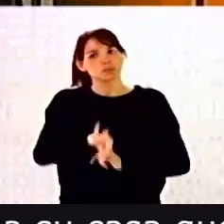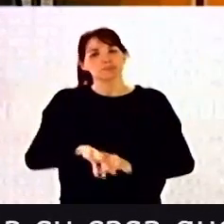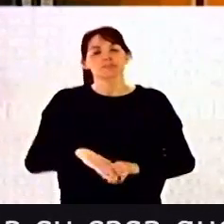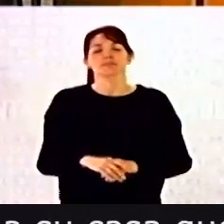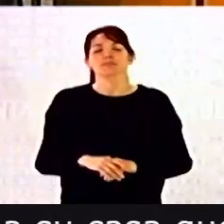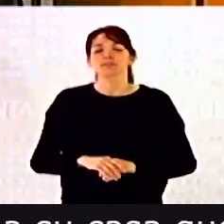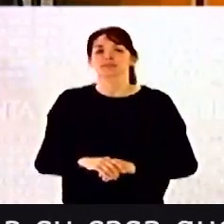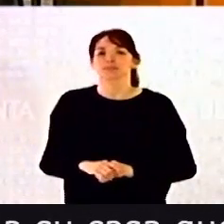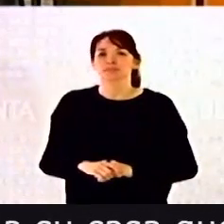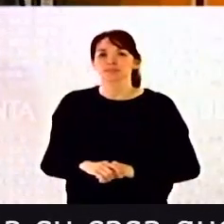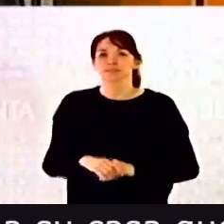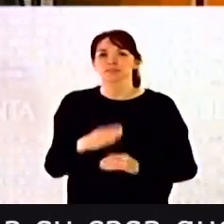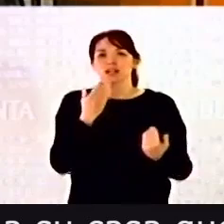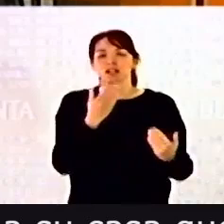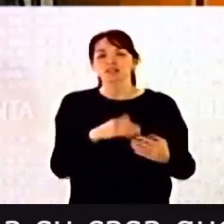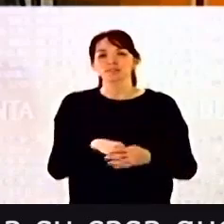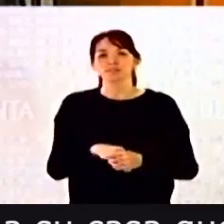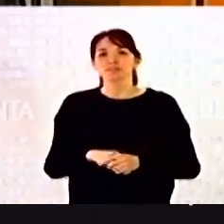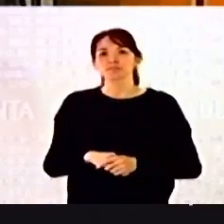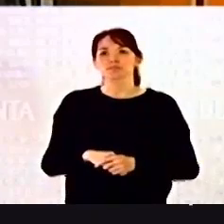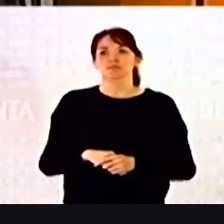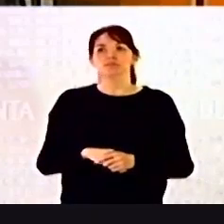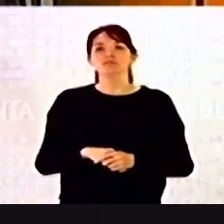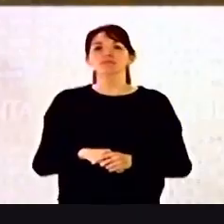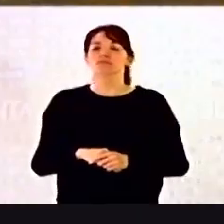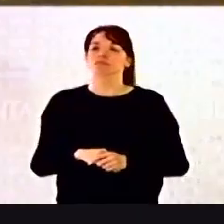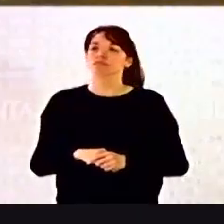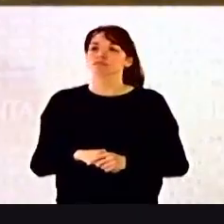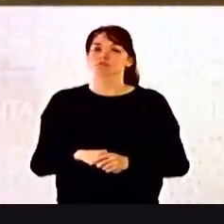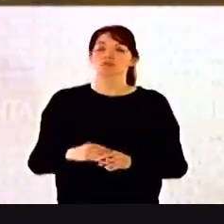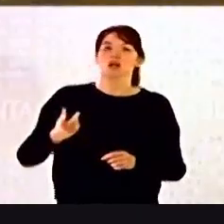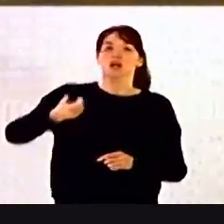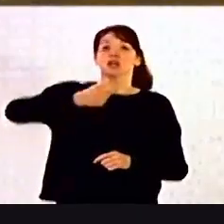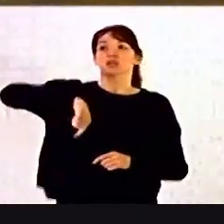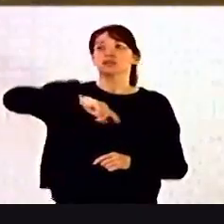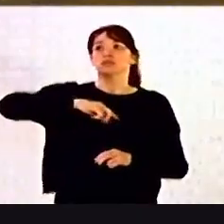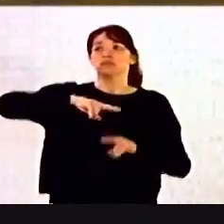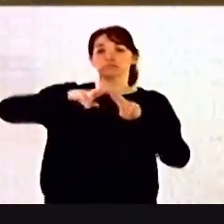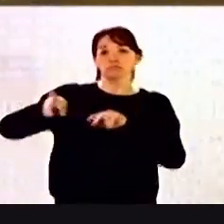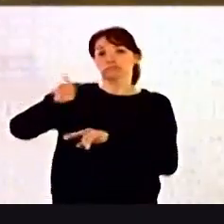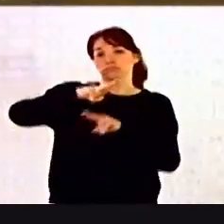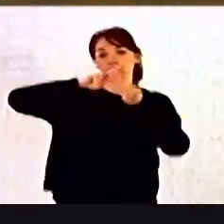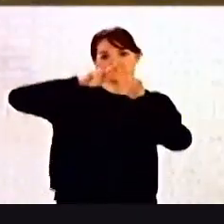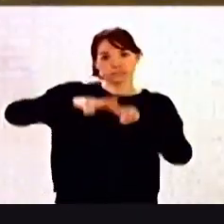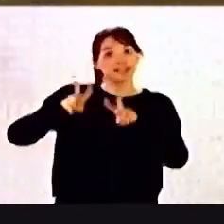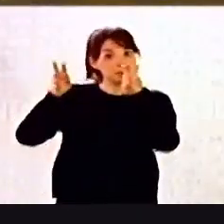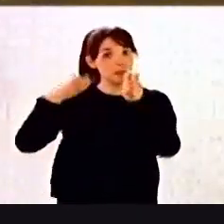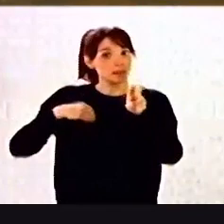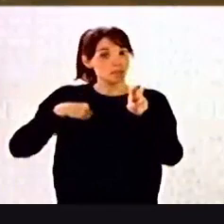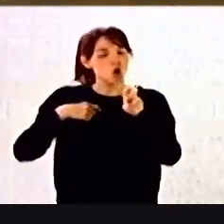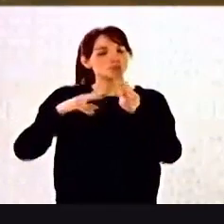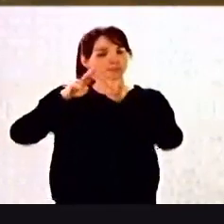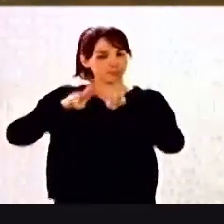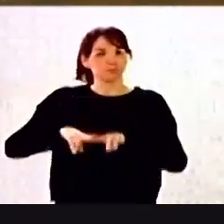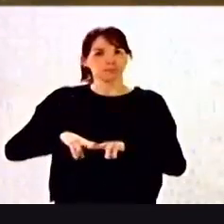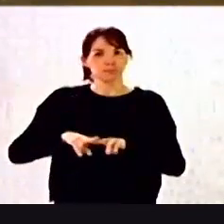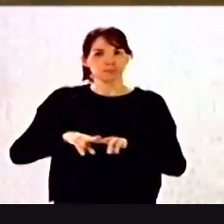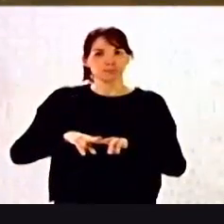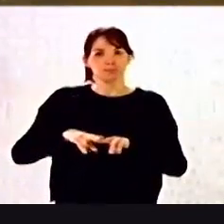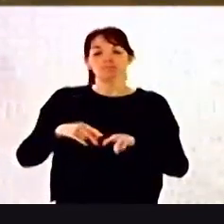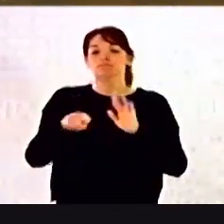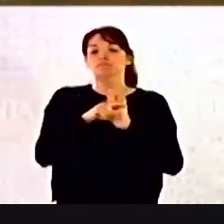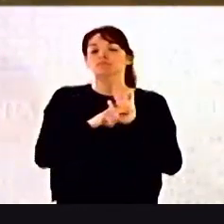puedan contagiar en la residencia. Nosotros, en las revisiones, este tema lo hemos revisado. La orden ministerial lo que